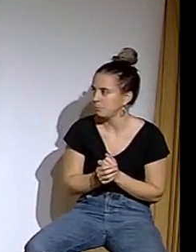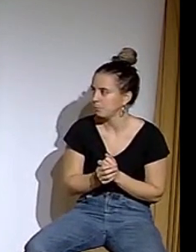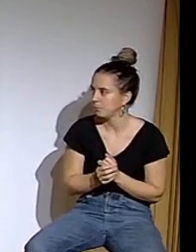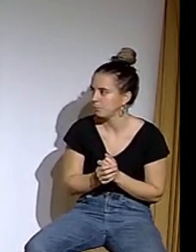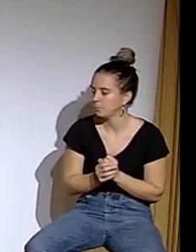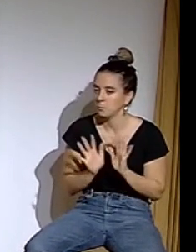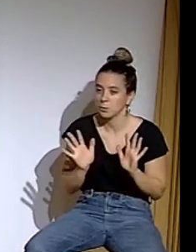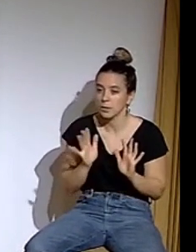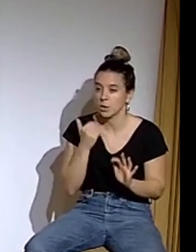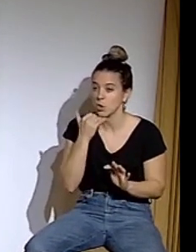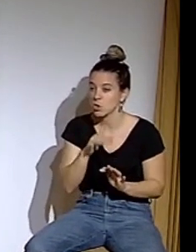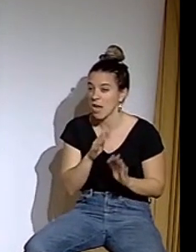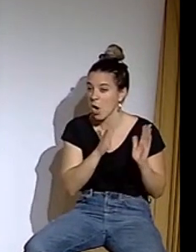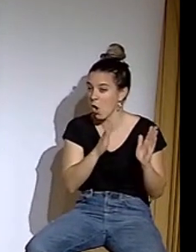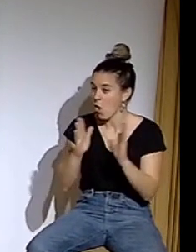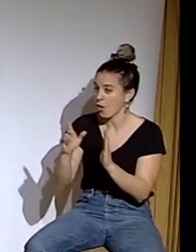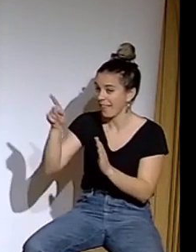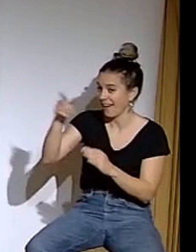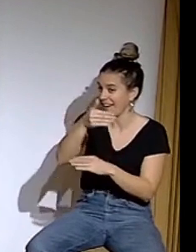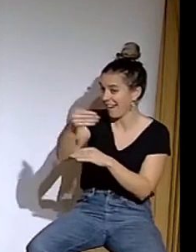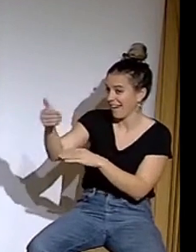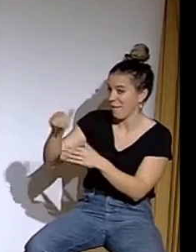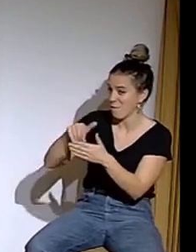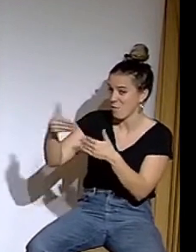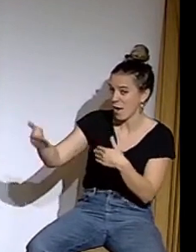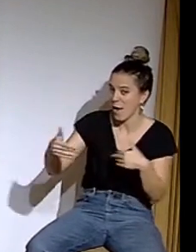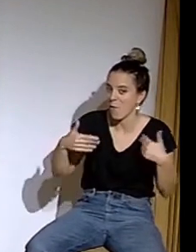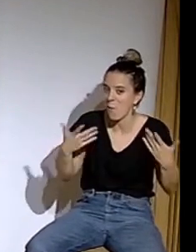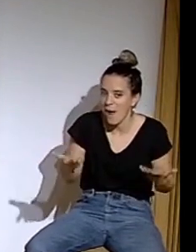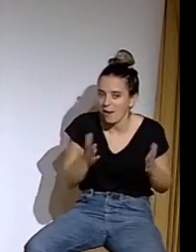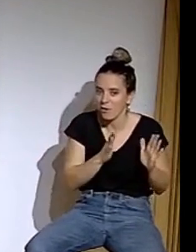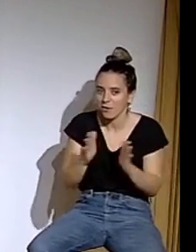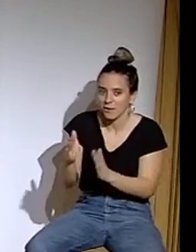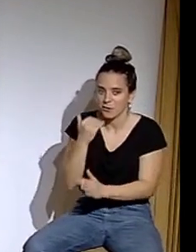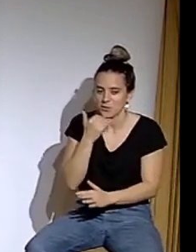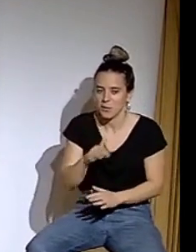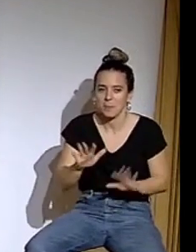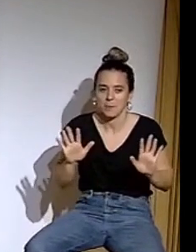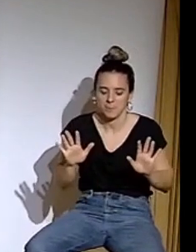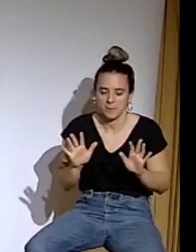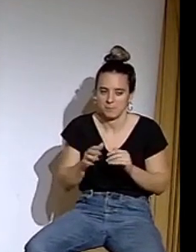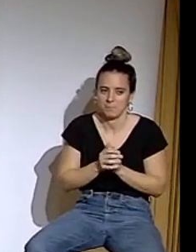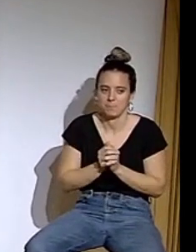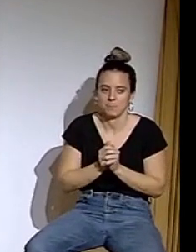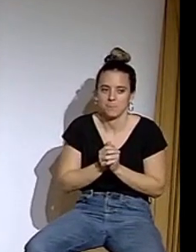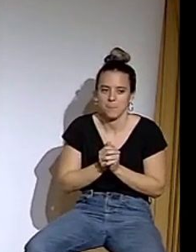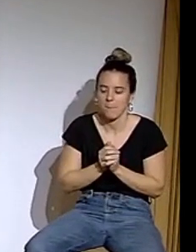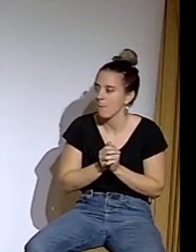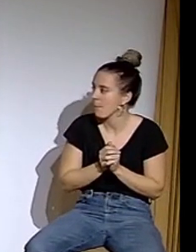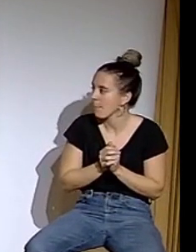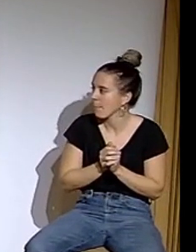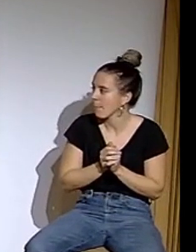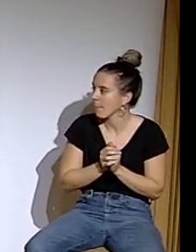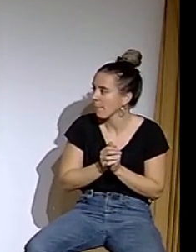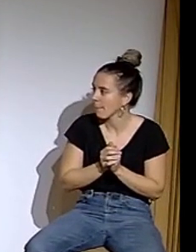bueno es que no sé cuál es el orden que están expuestas ahí afuera pero Bueno hay una que es rosa y otras dos en blanco